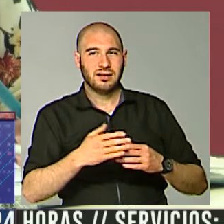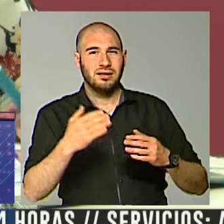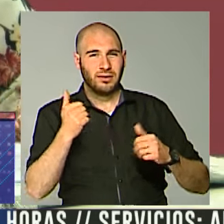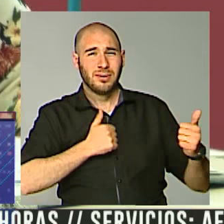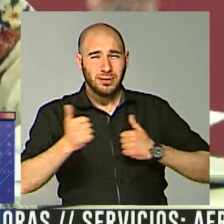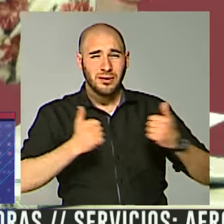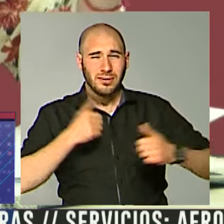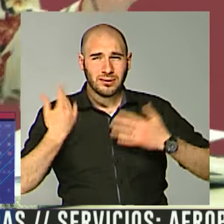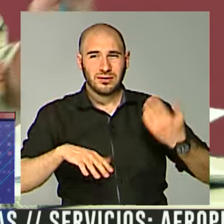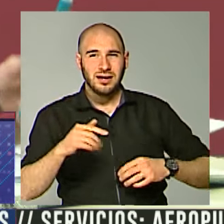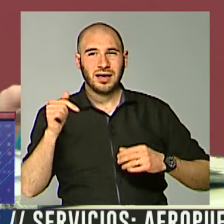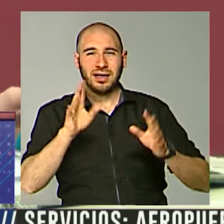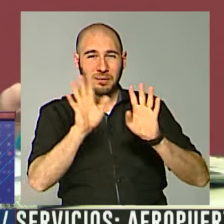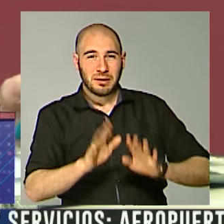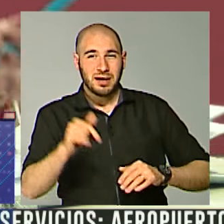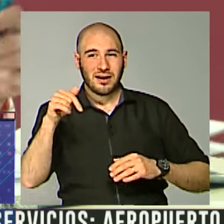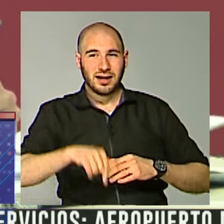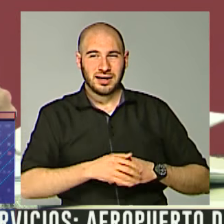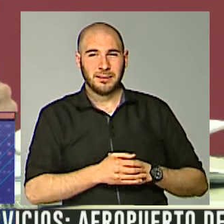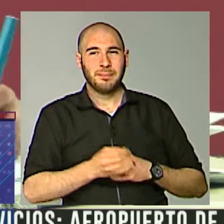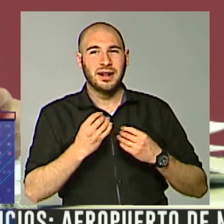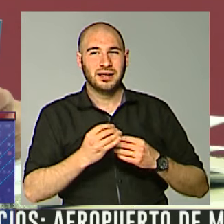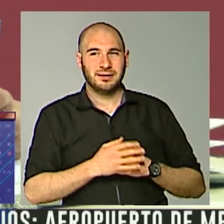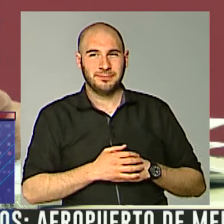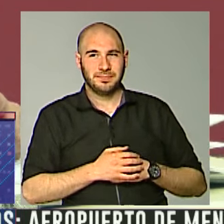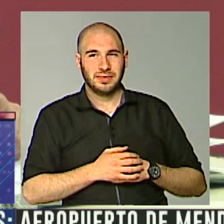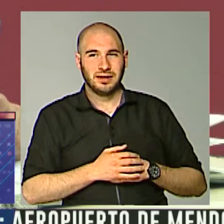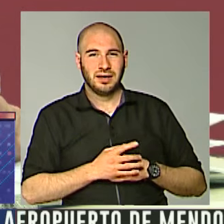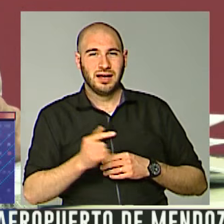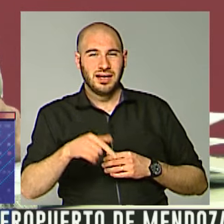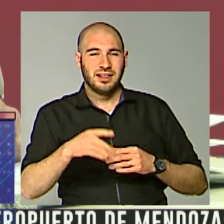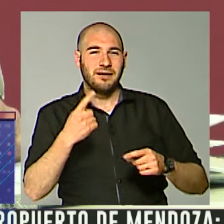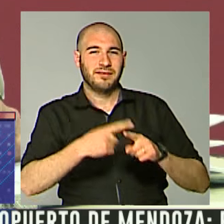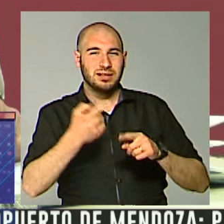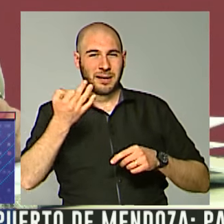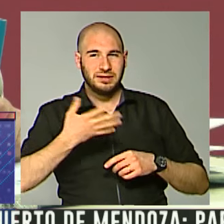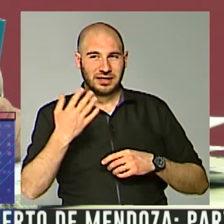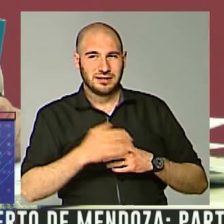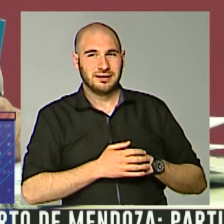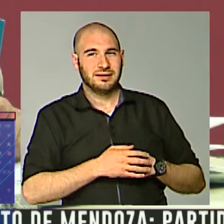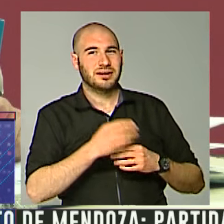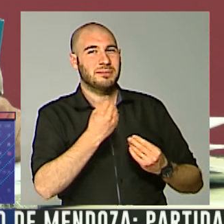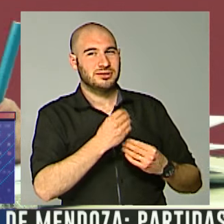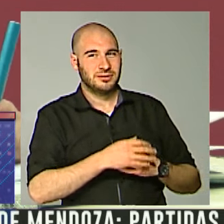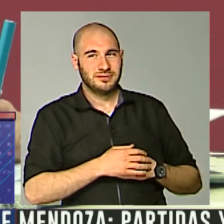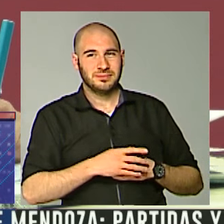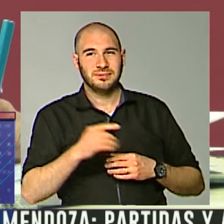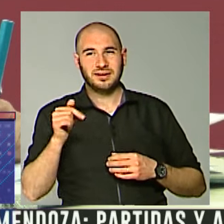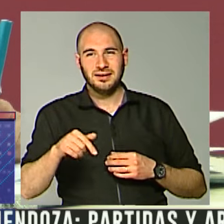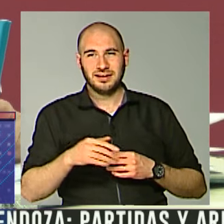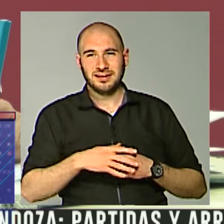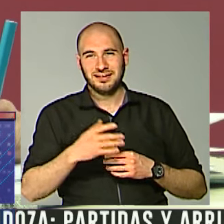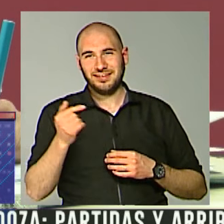corriendo para que esto quedara así armadito para esta celebración especial que hemos tenido. ¿Qué le parece el guardapolo? Se lo saca,